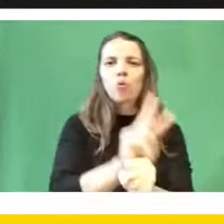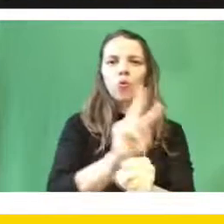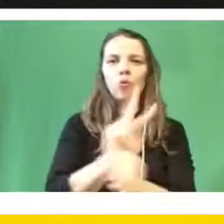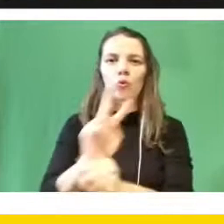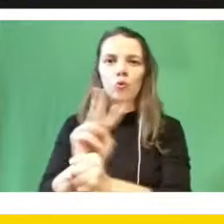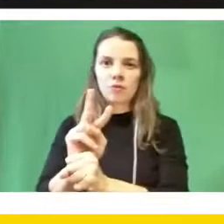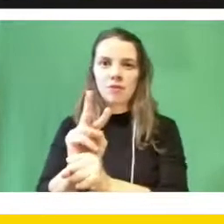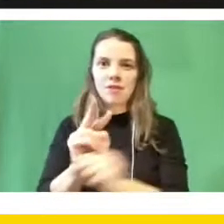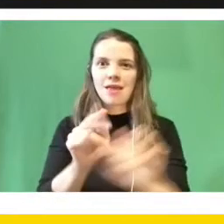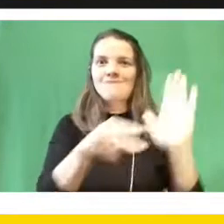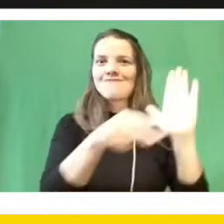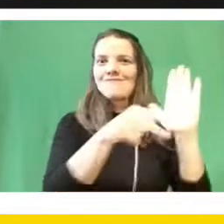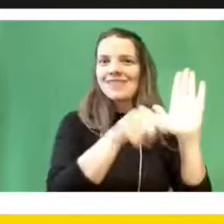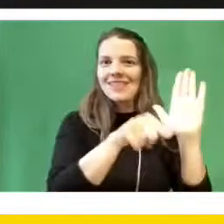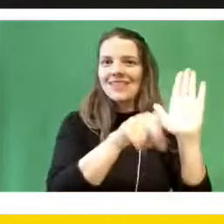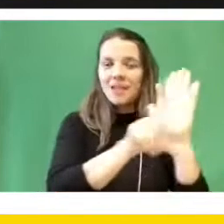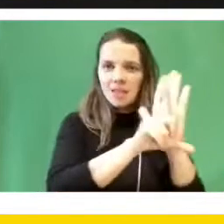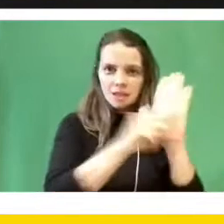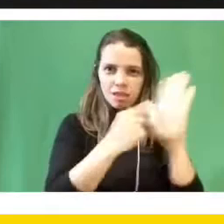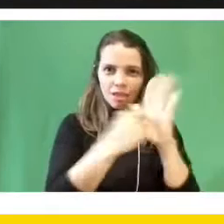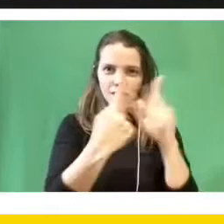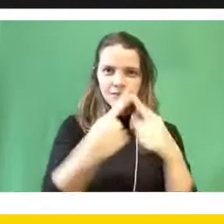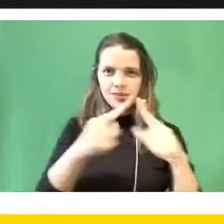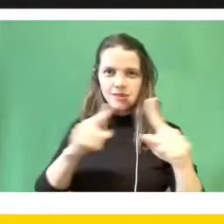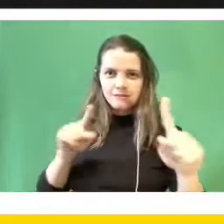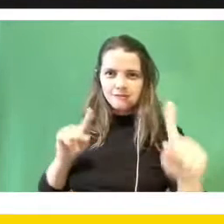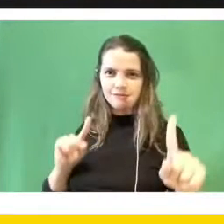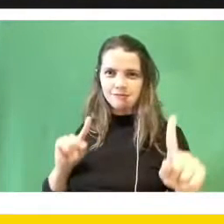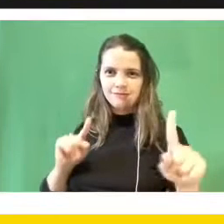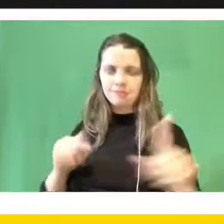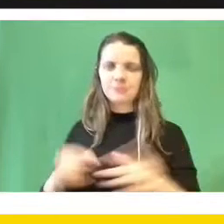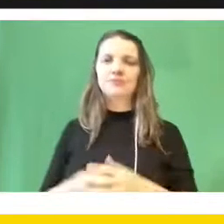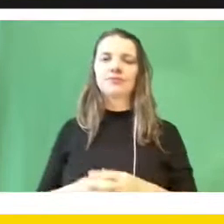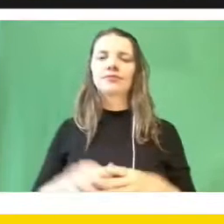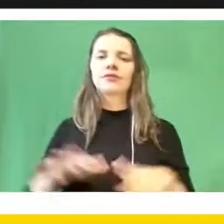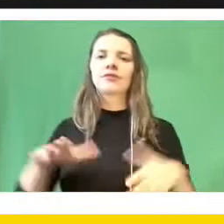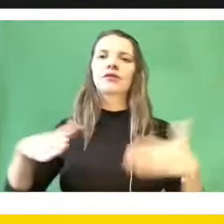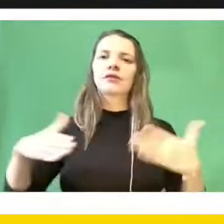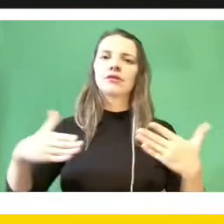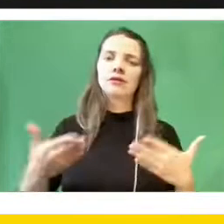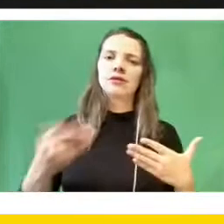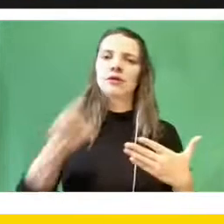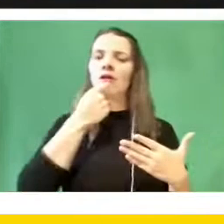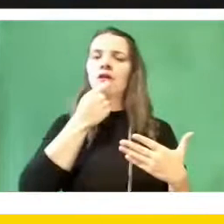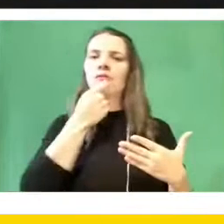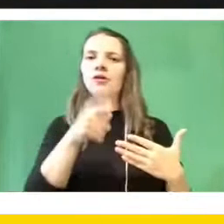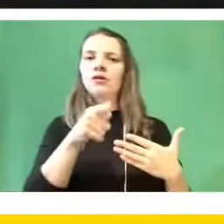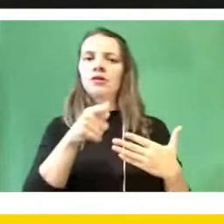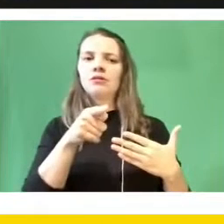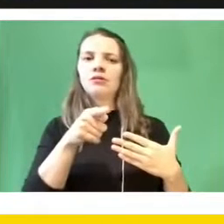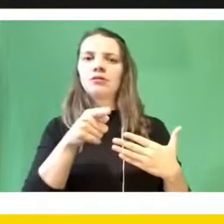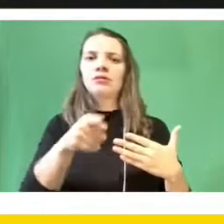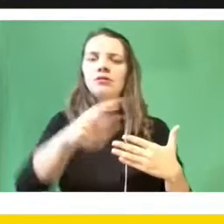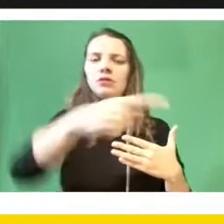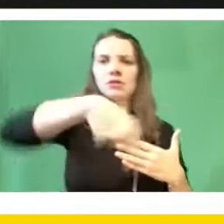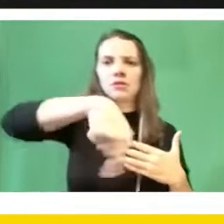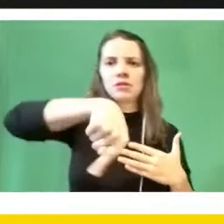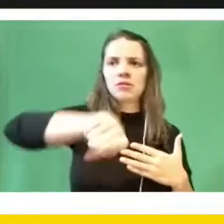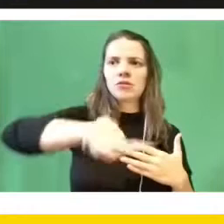marco actual y moderna, de alguna manera, que se pone a la par con otros países, porque